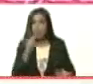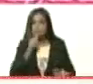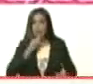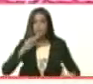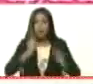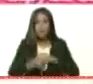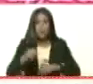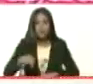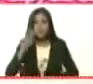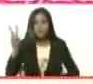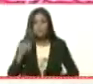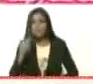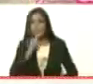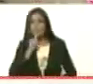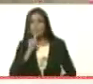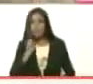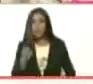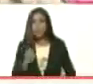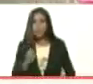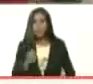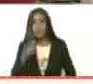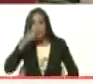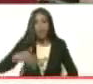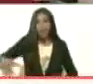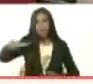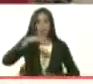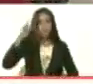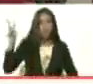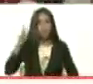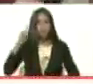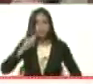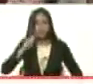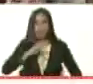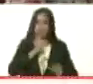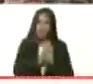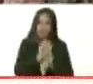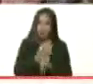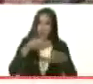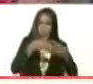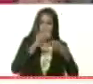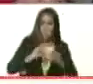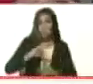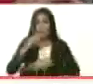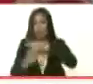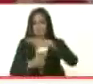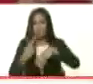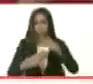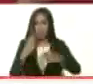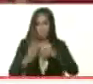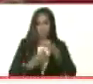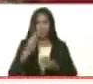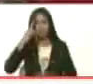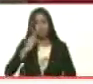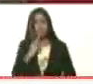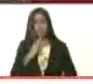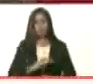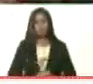¿Quién va a hacer los cambios? El pueblo de Venezuela, la clase obrera, la revolución